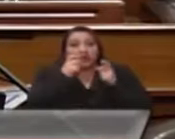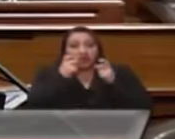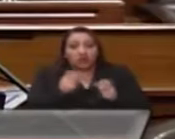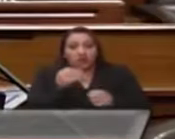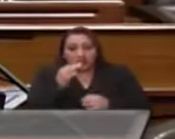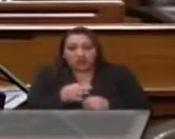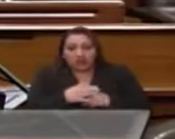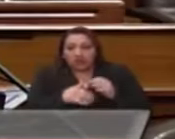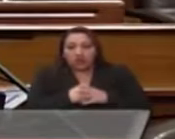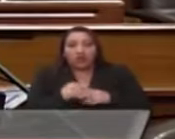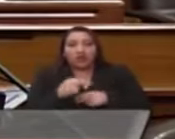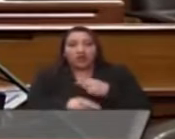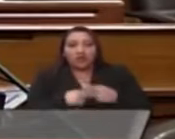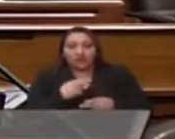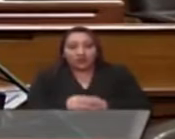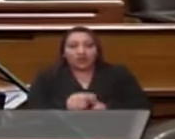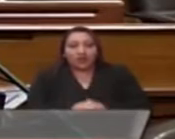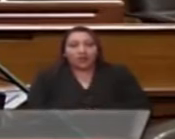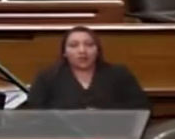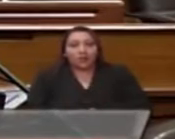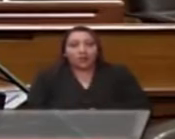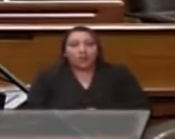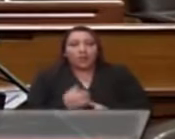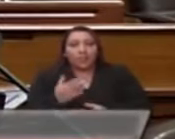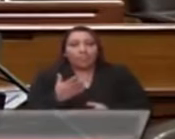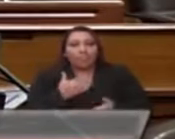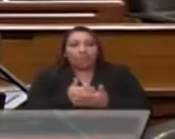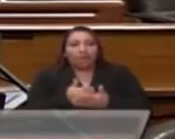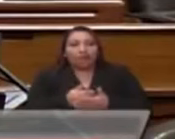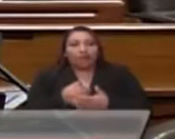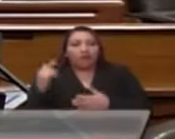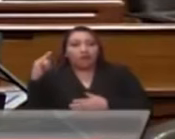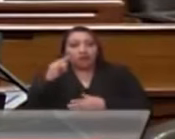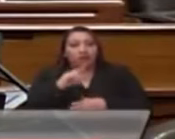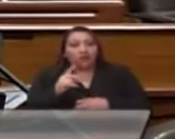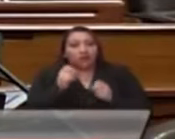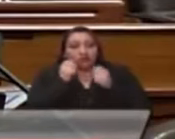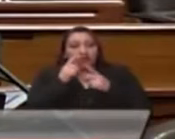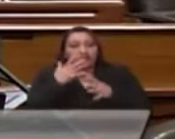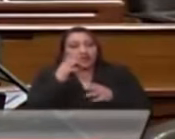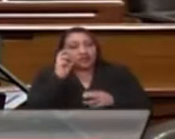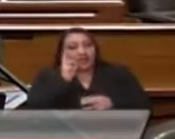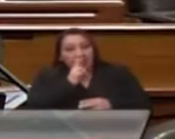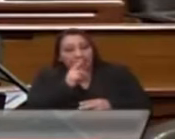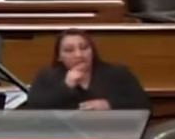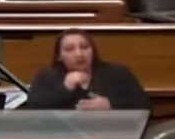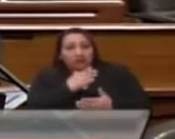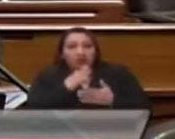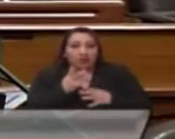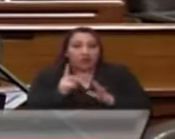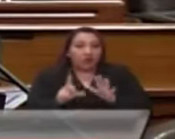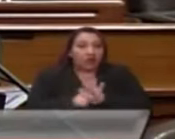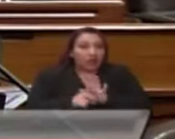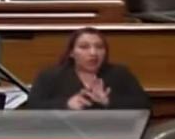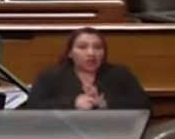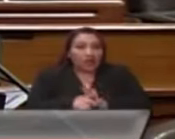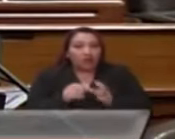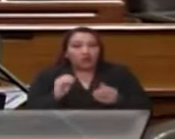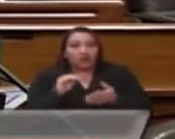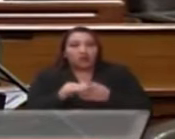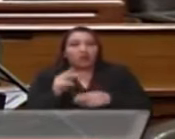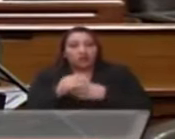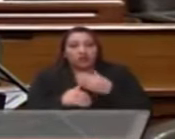control real del espacio aéreo nacional, impedir vuelos de aeronaves no identificados o sospechosas de actos ilícitos, así como